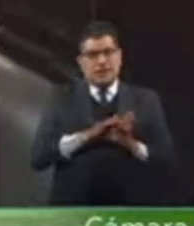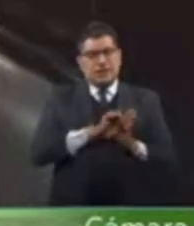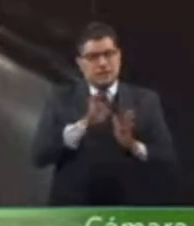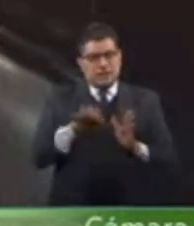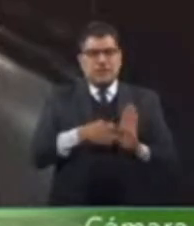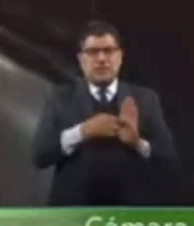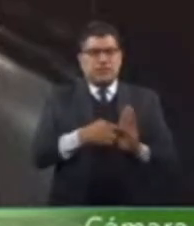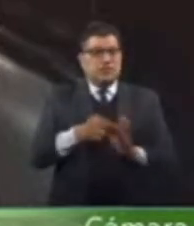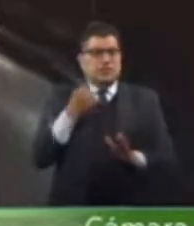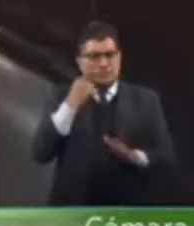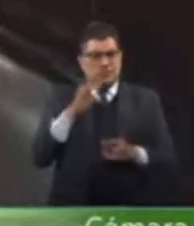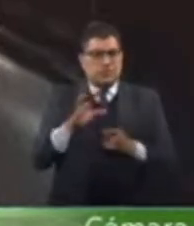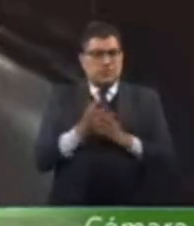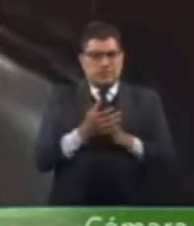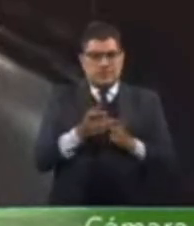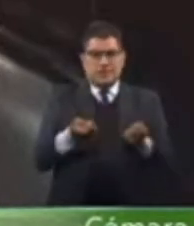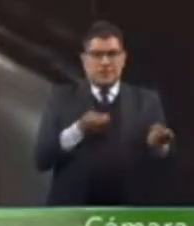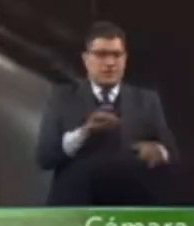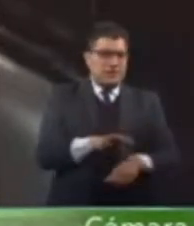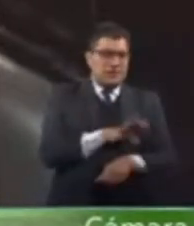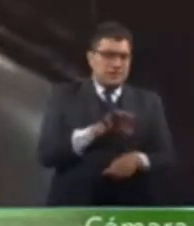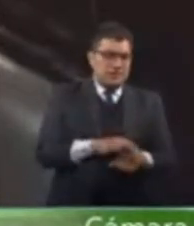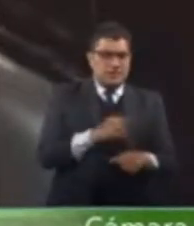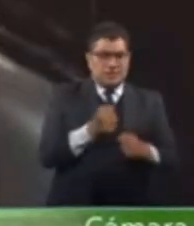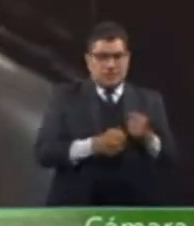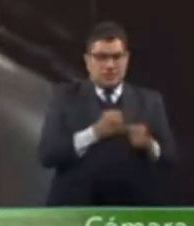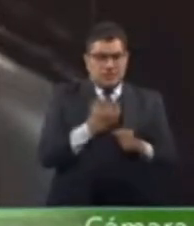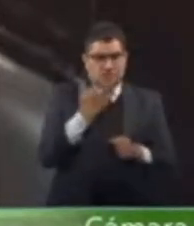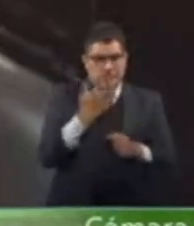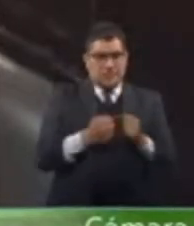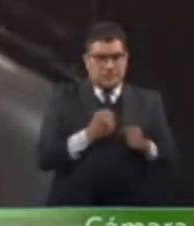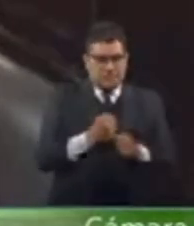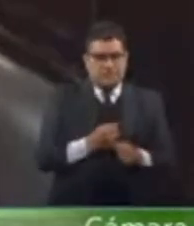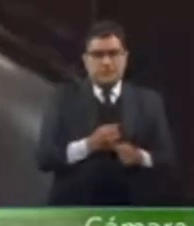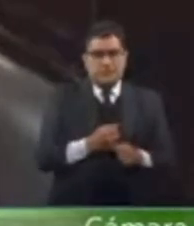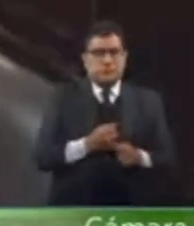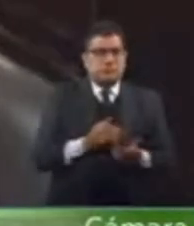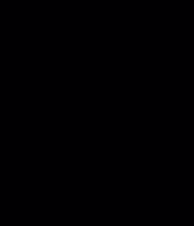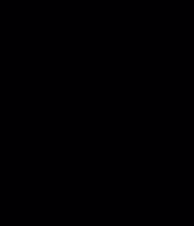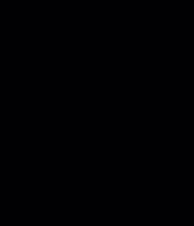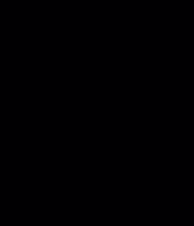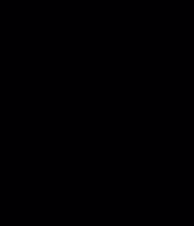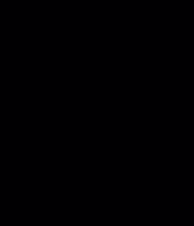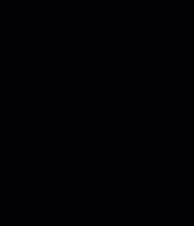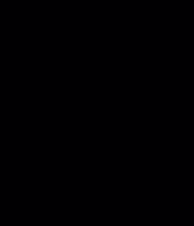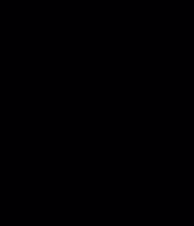que ha hecho la Comisión Reguladora de Energía en los últimos 5 años, quedan sin efectos.